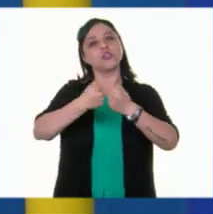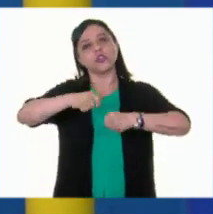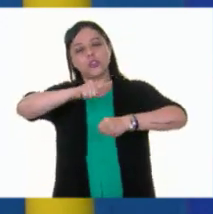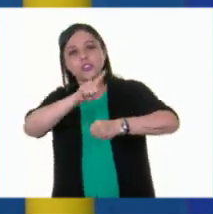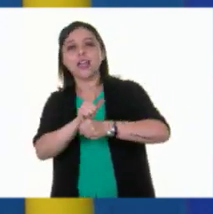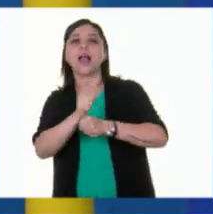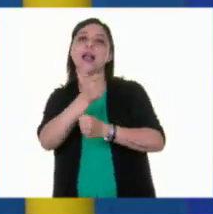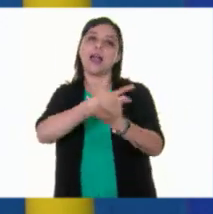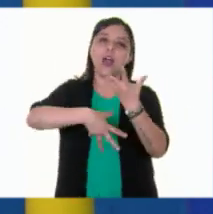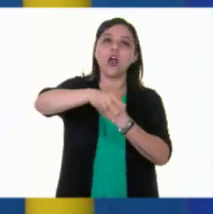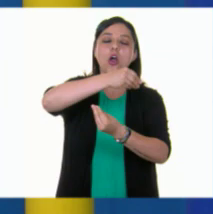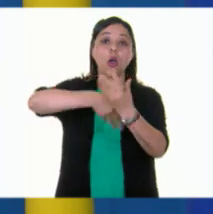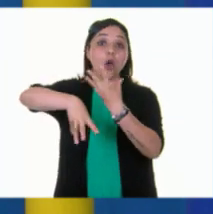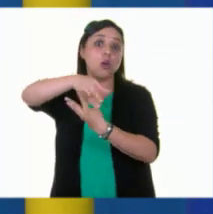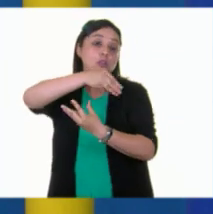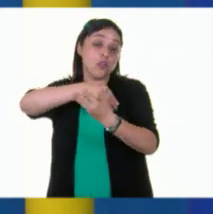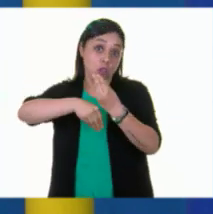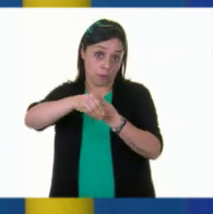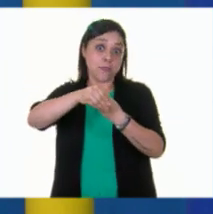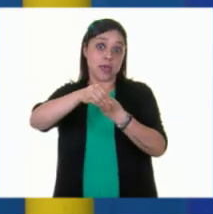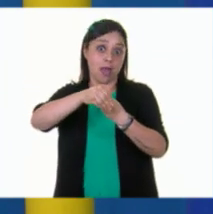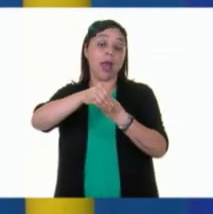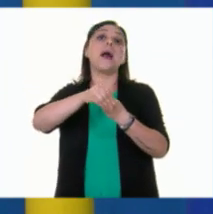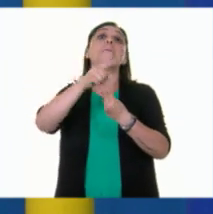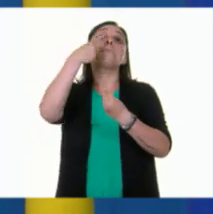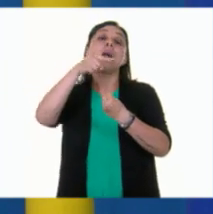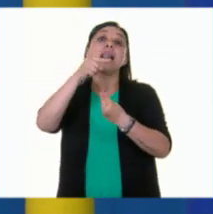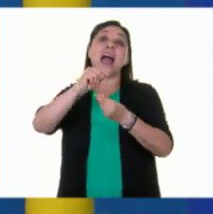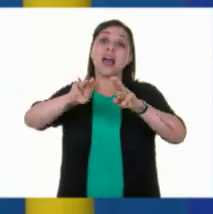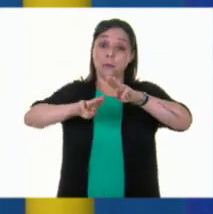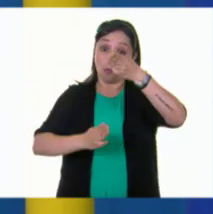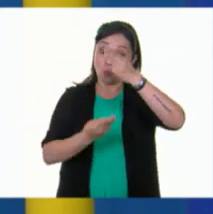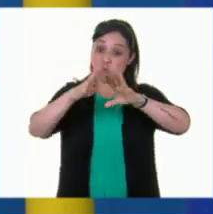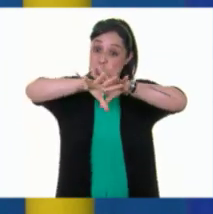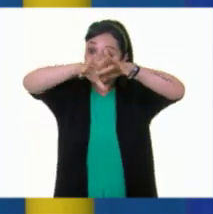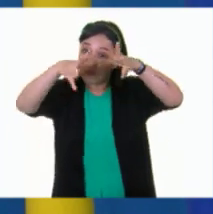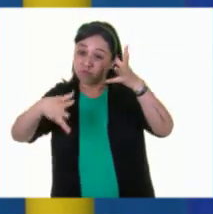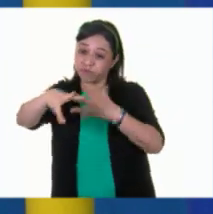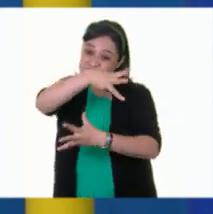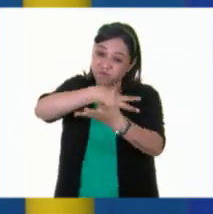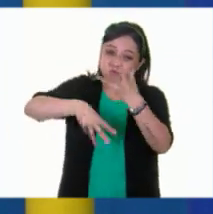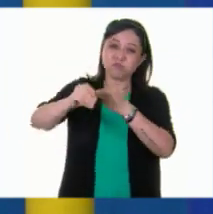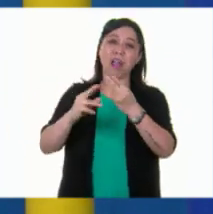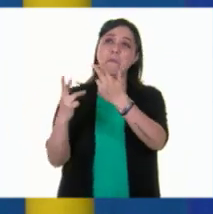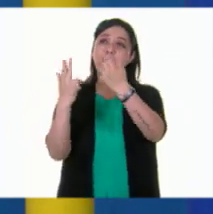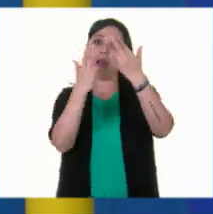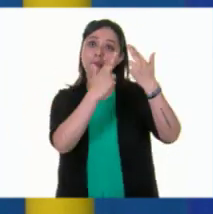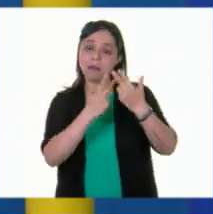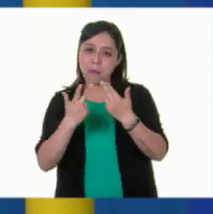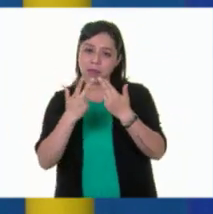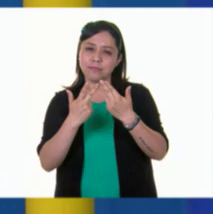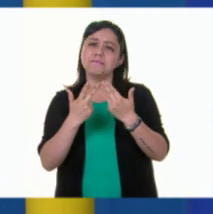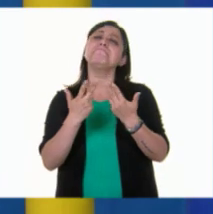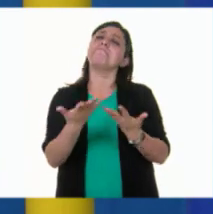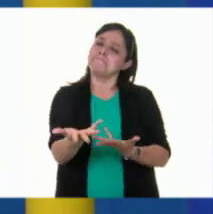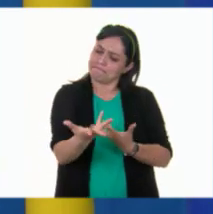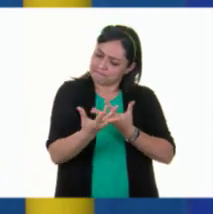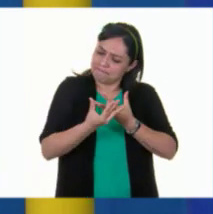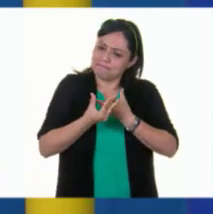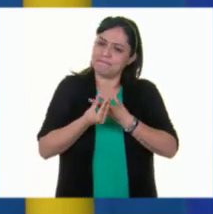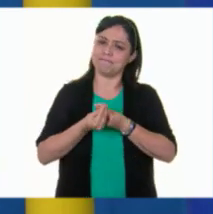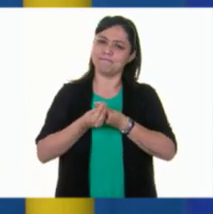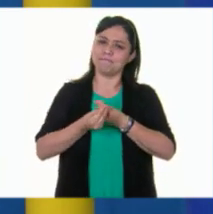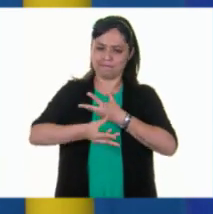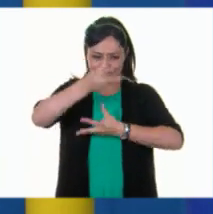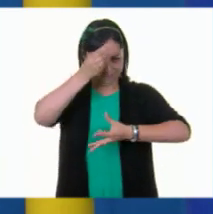y económicas que inciden en los desastres en el mundo. Los invito a que se queden con nosotras para que aprendamos un poco más